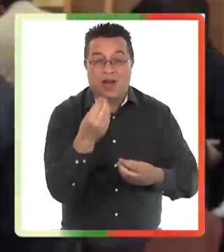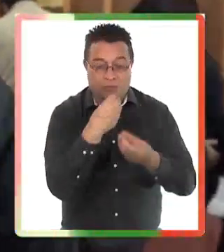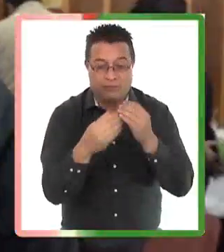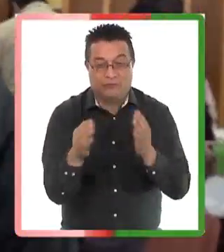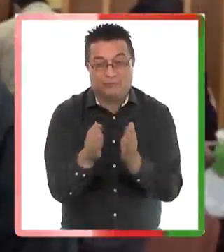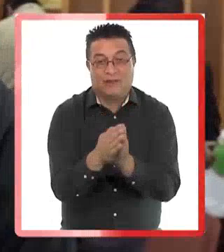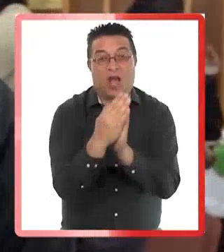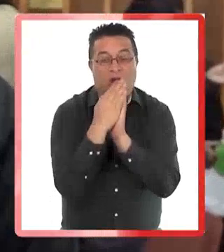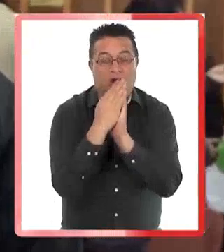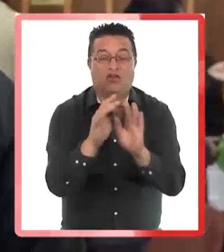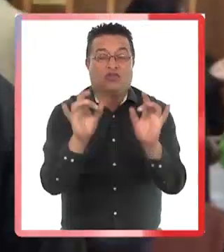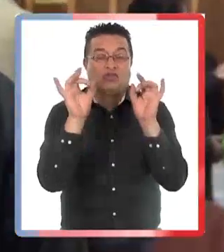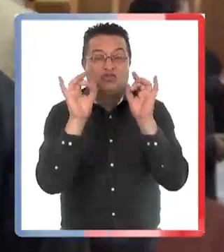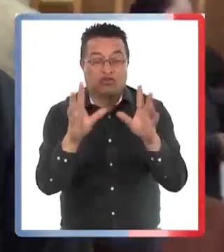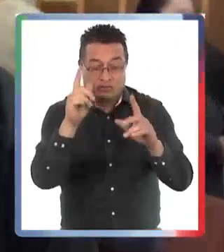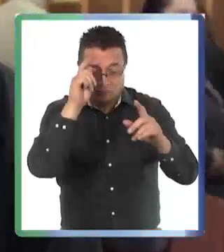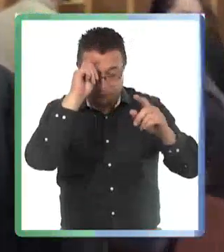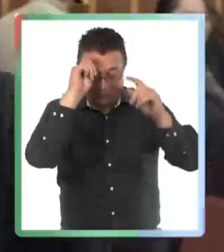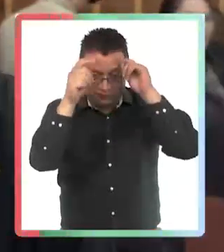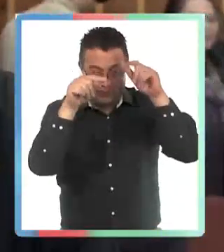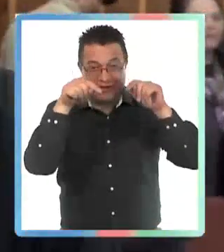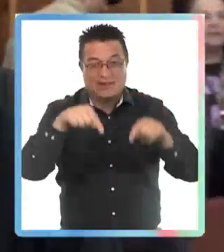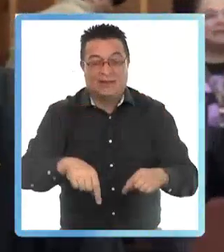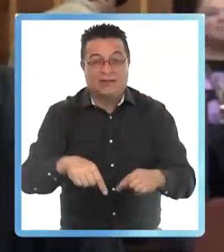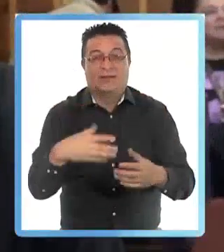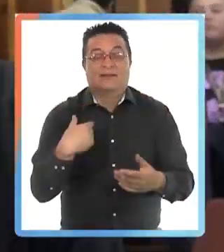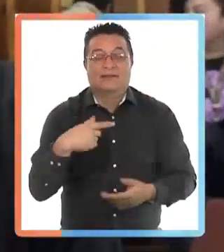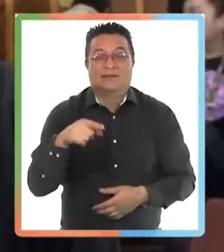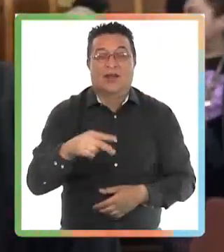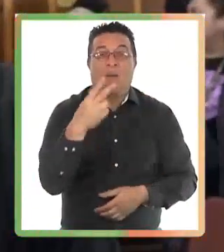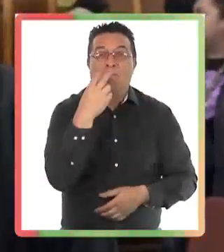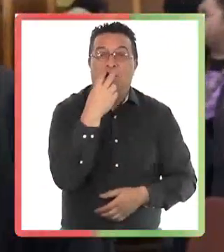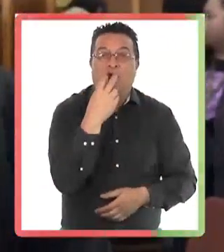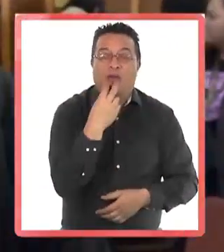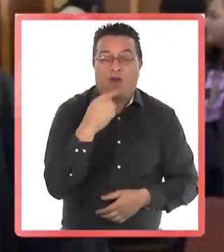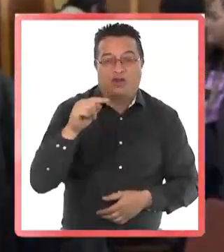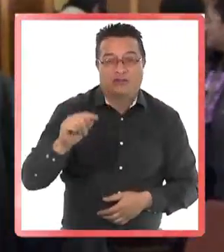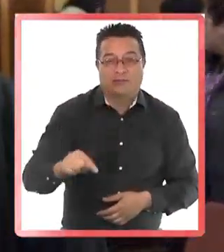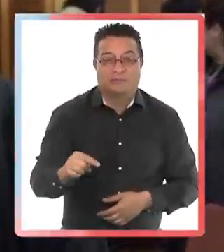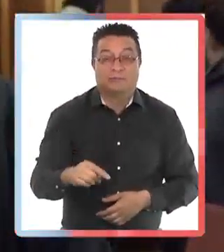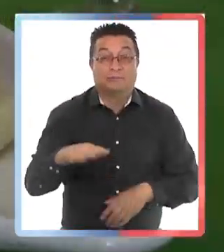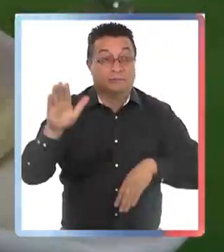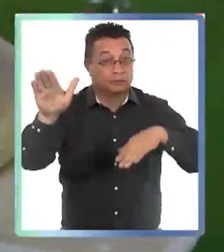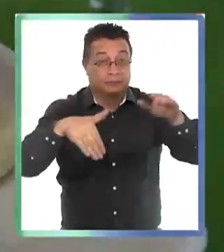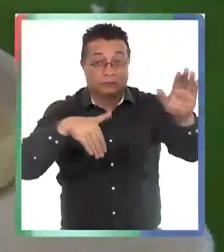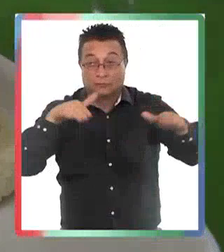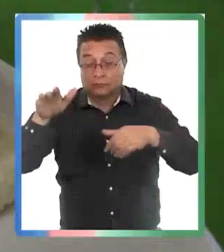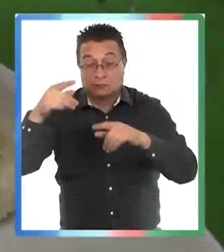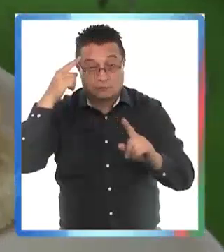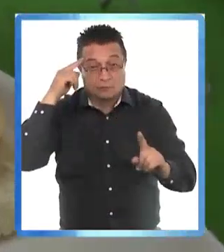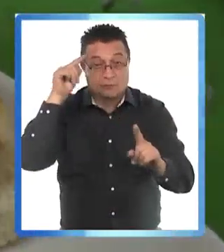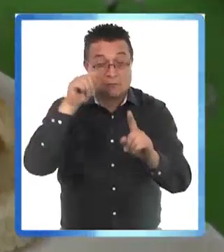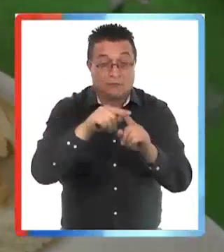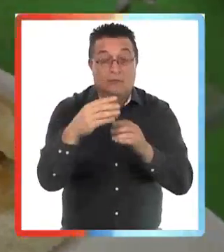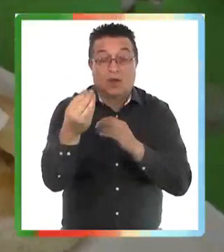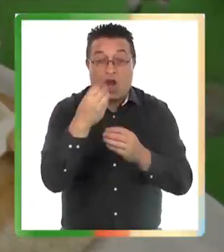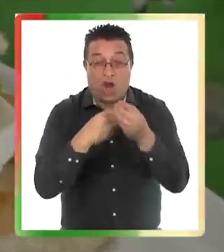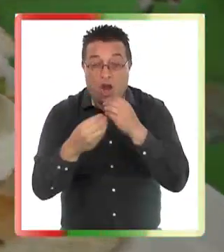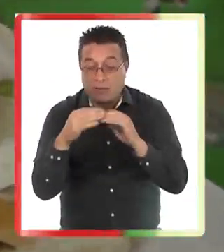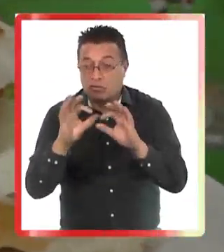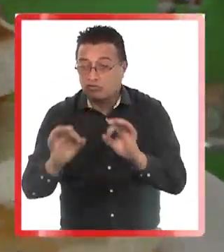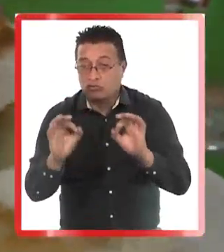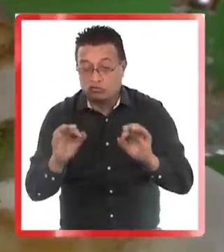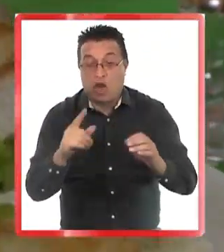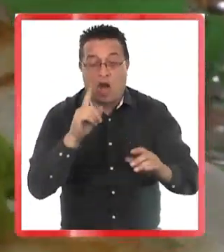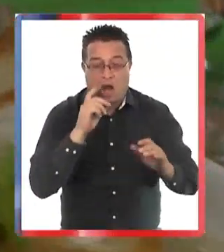proponer un sándwich típico, creativo, ¿cierto?, de lo que es el destino Puerto Montt. La convocatoria está dirigida a